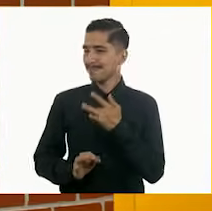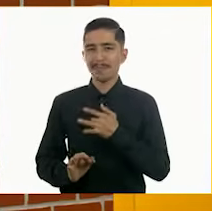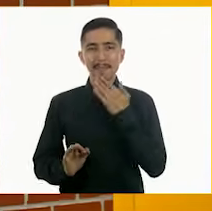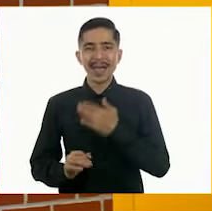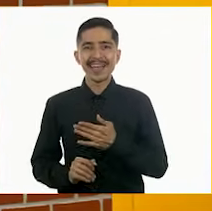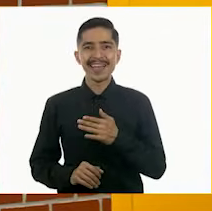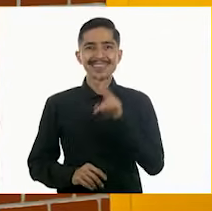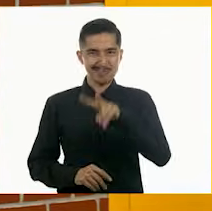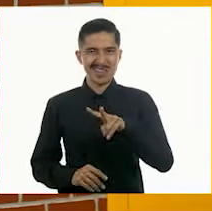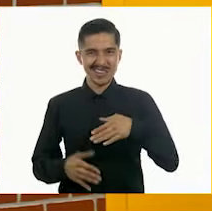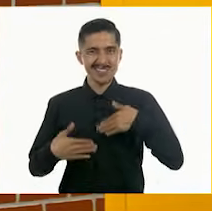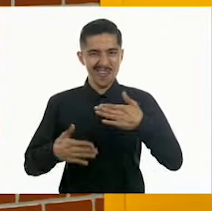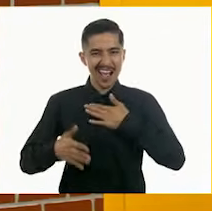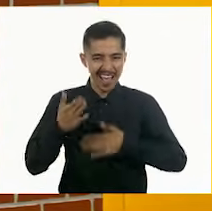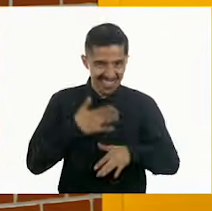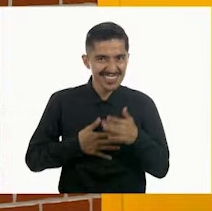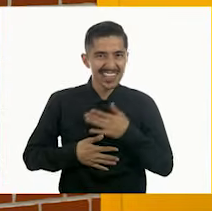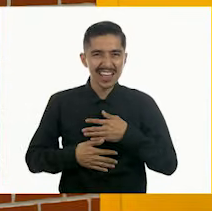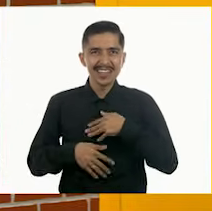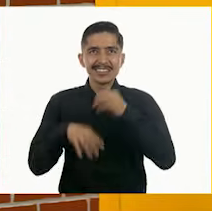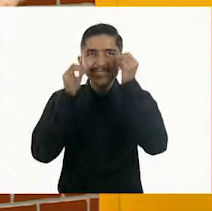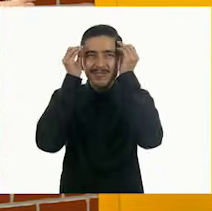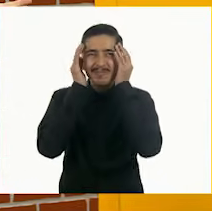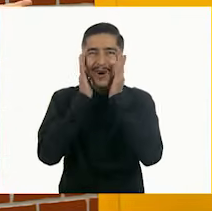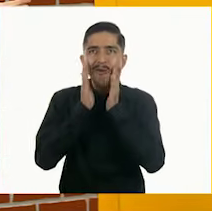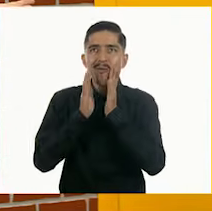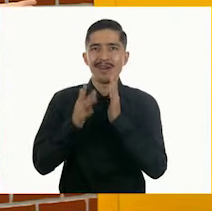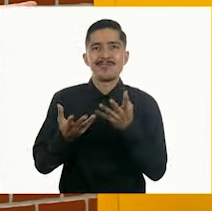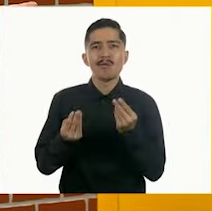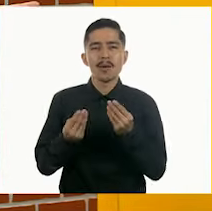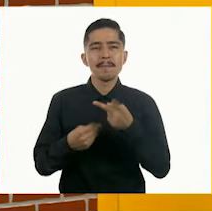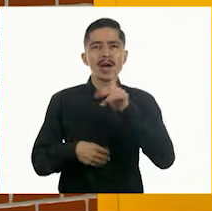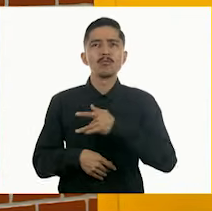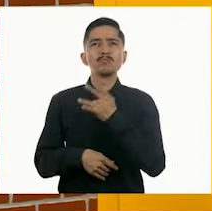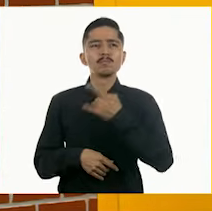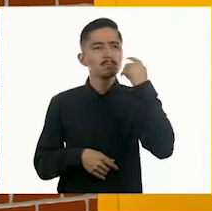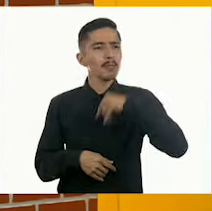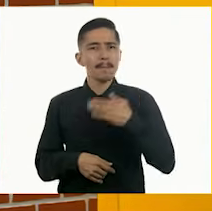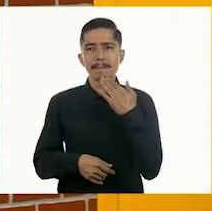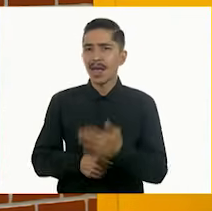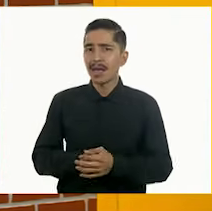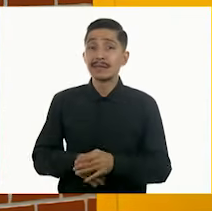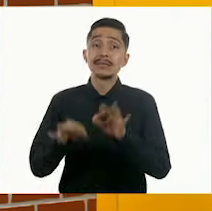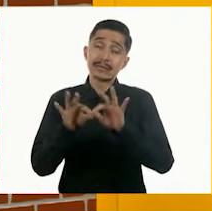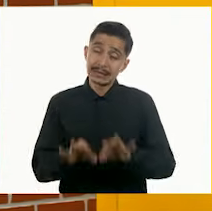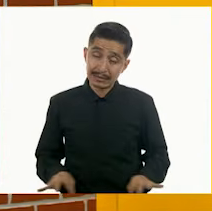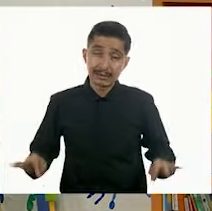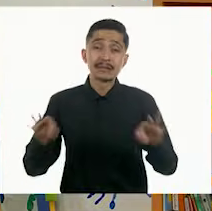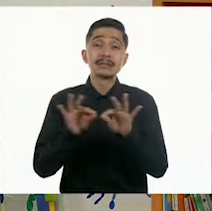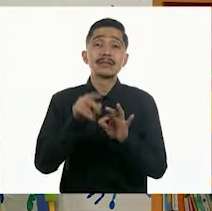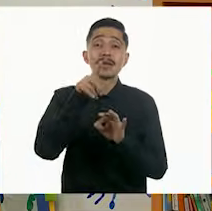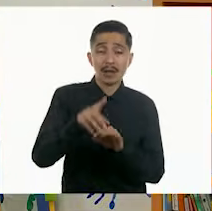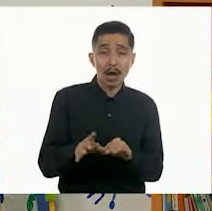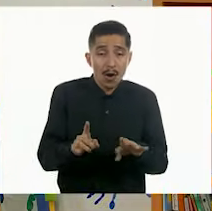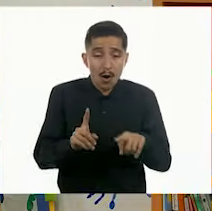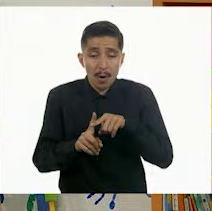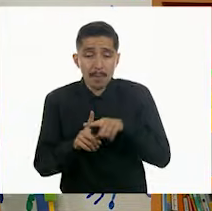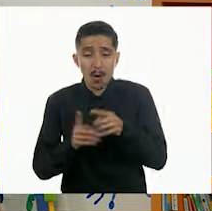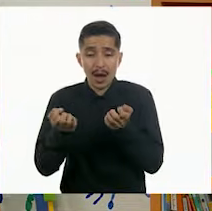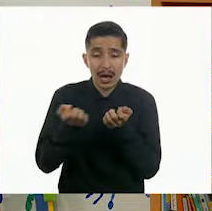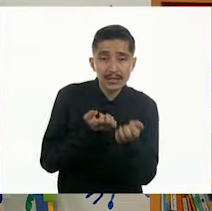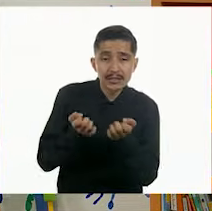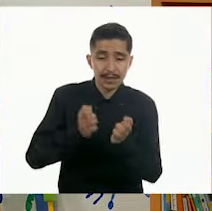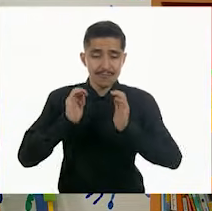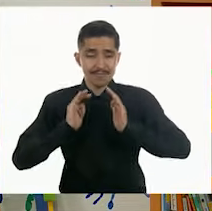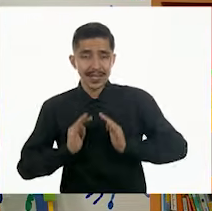cansé un poco. Sudé bastante. Pero me siento muy bien. ¡Qué bueno! Es importante sumar minutos de ejercicio y actividad física